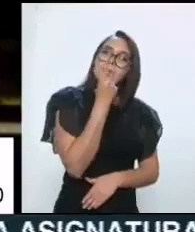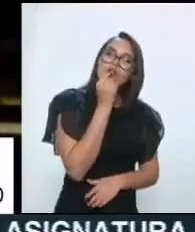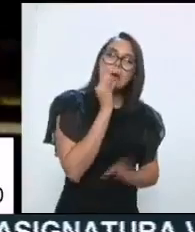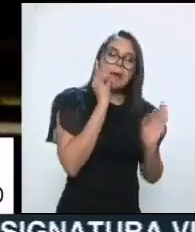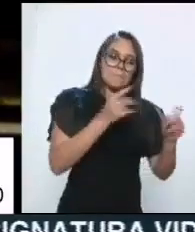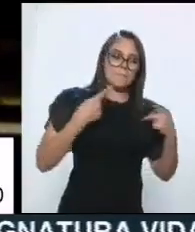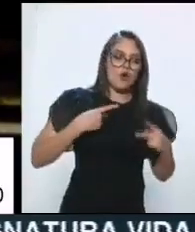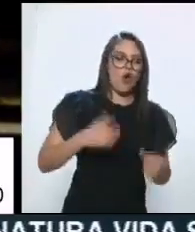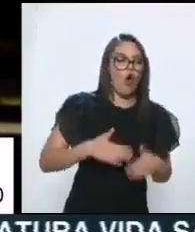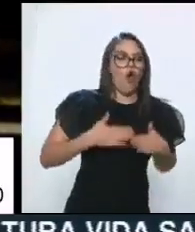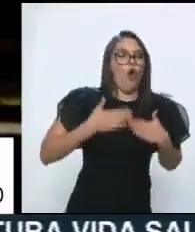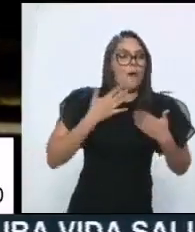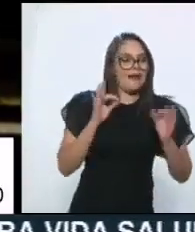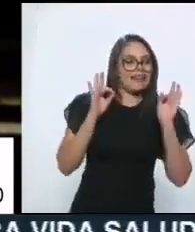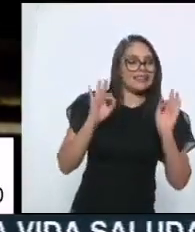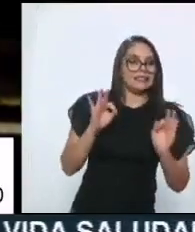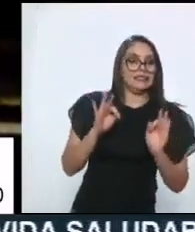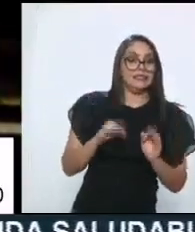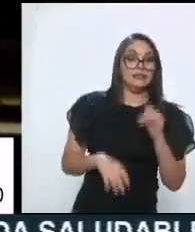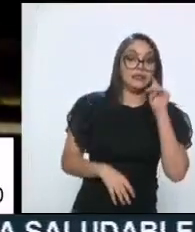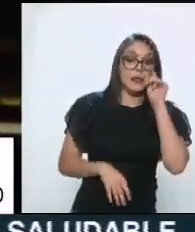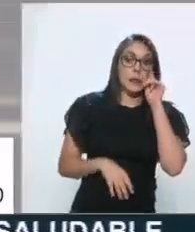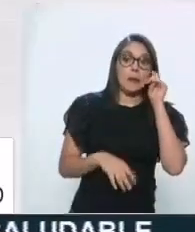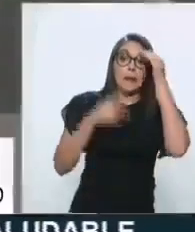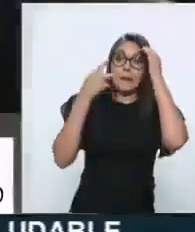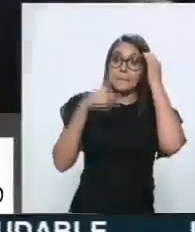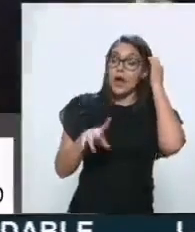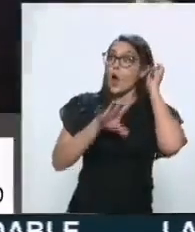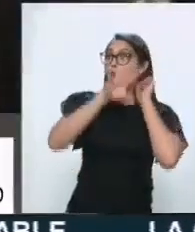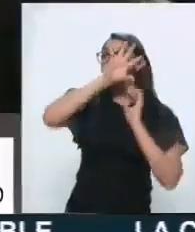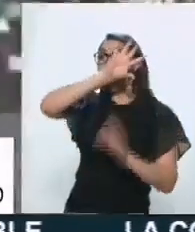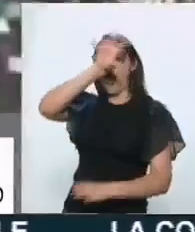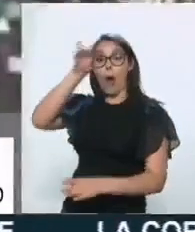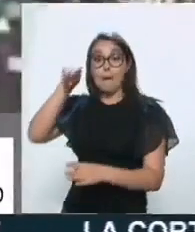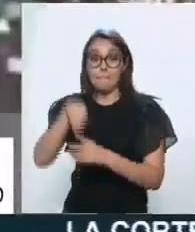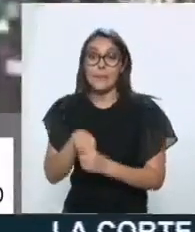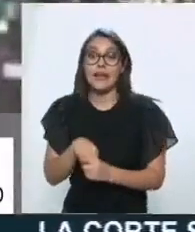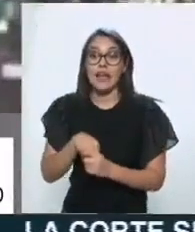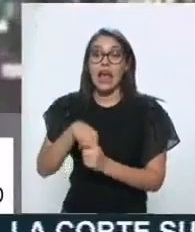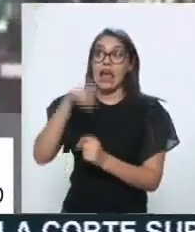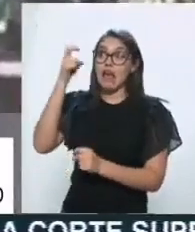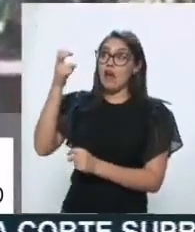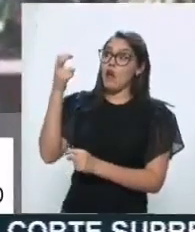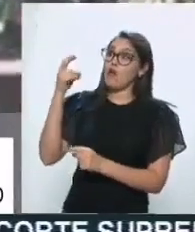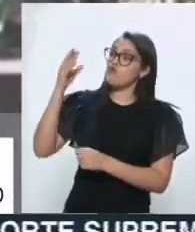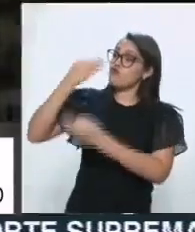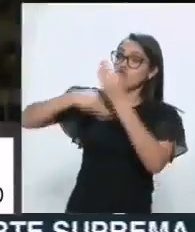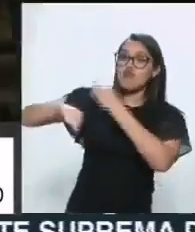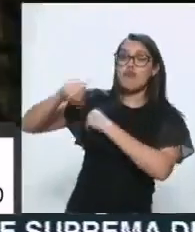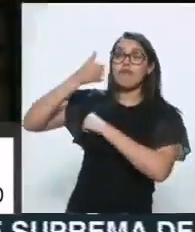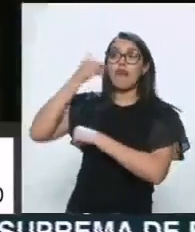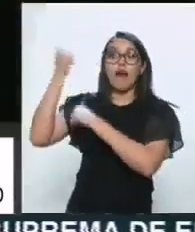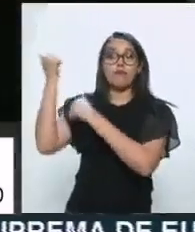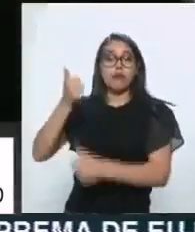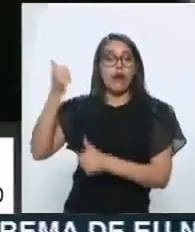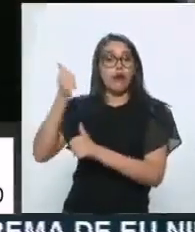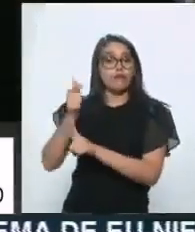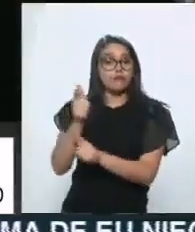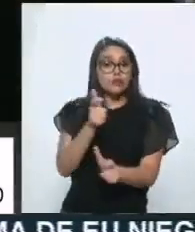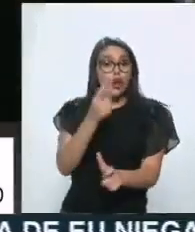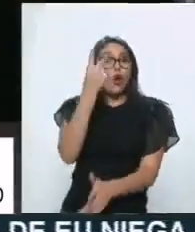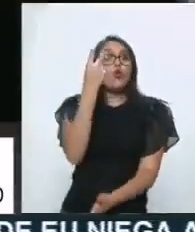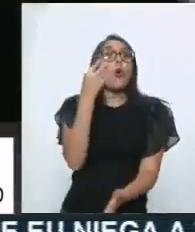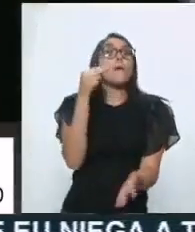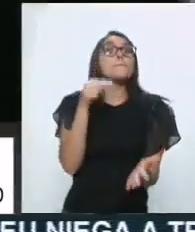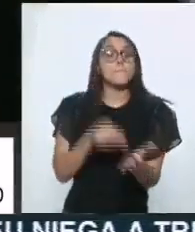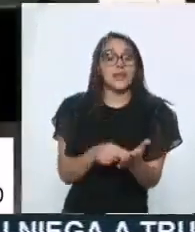hablando de 19 armas, pero en total de Rápido y Furioso estamos hablando de más de 2,000 armas. Se inundó por parte